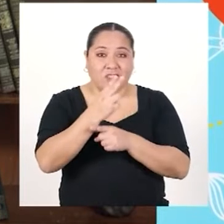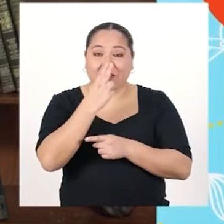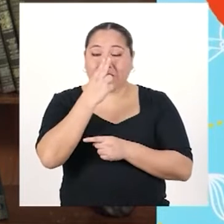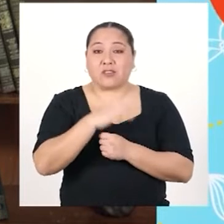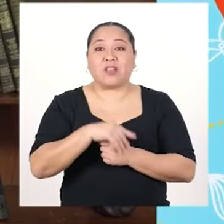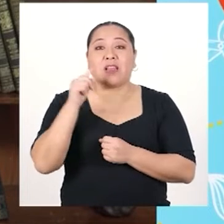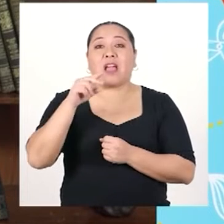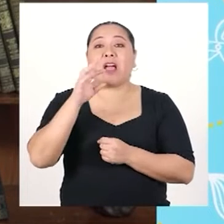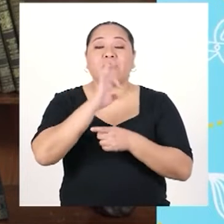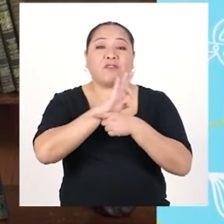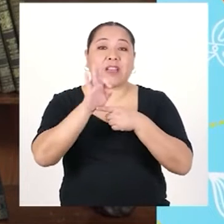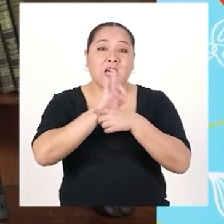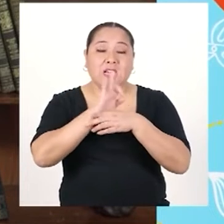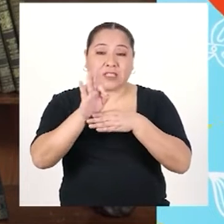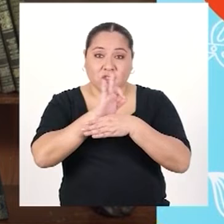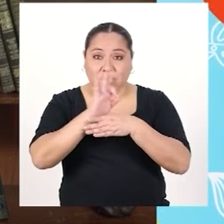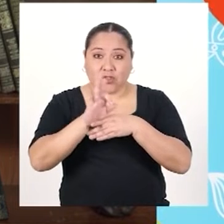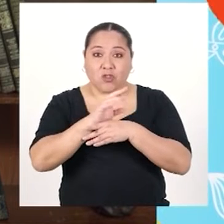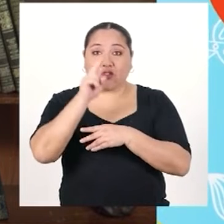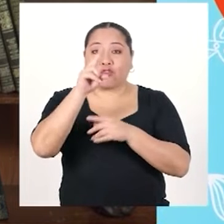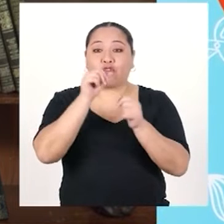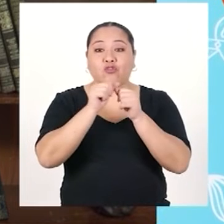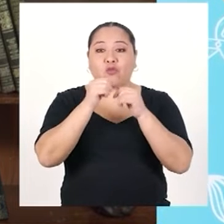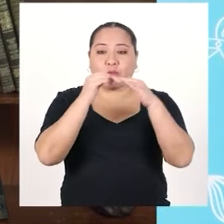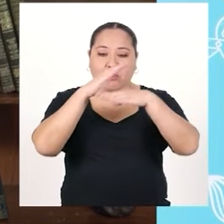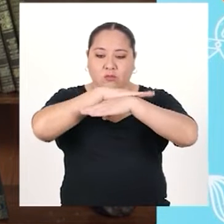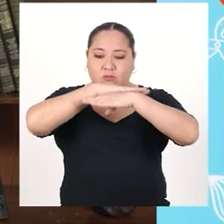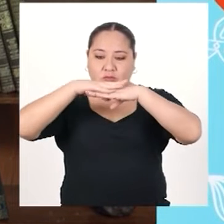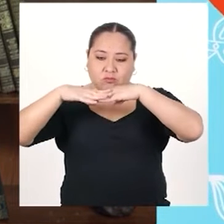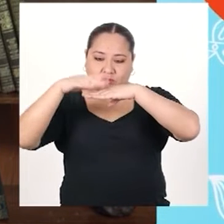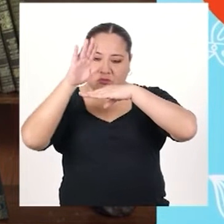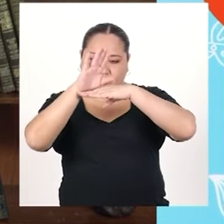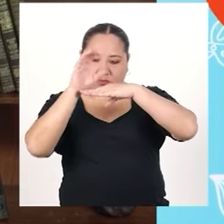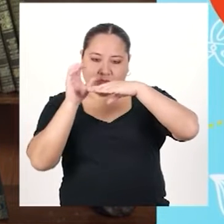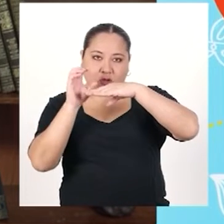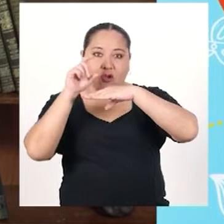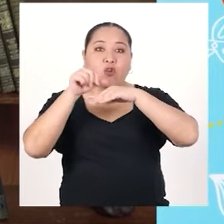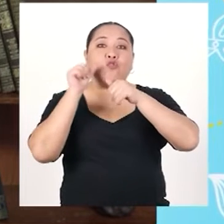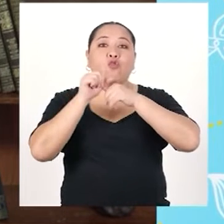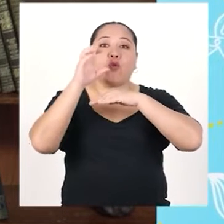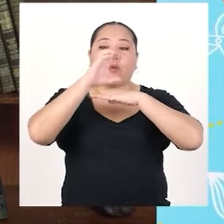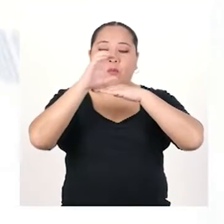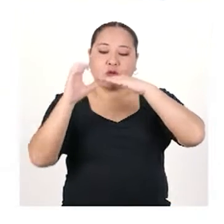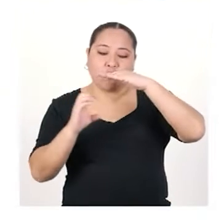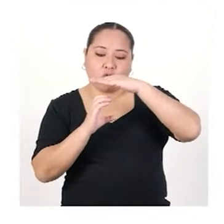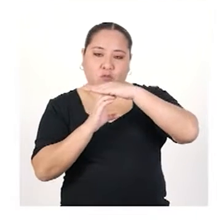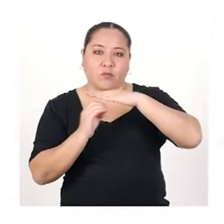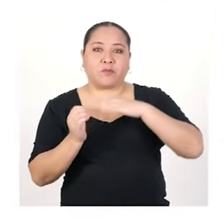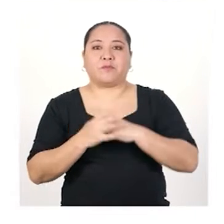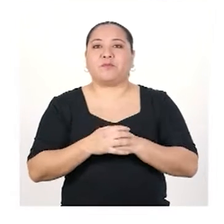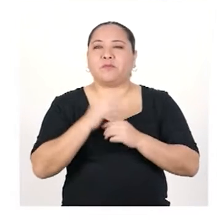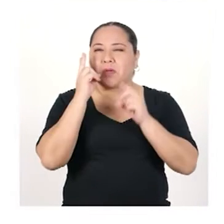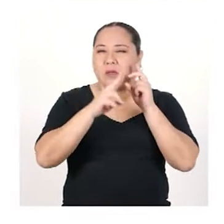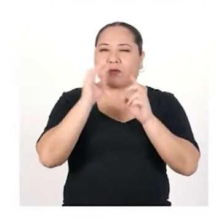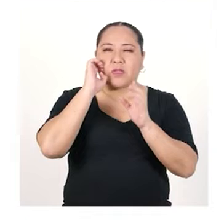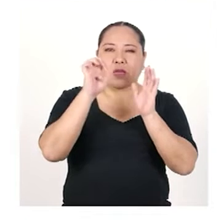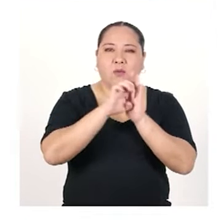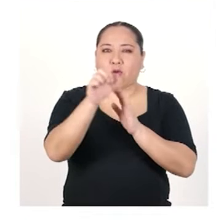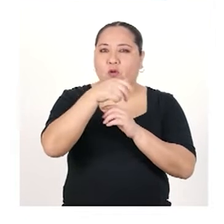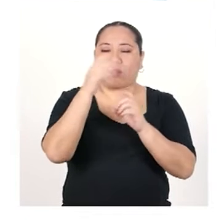Las fracciones constan de dos números separados por una raya horizontal u oblicua. Veamos el ejemplo de la siguiente